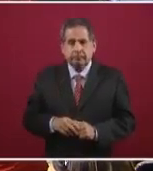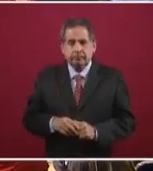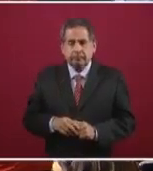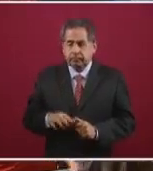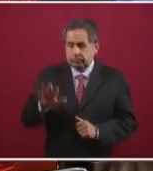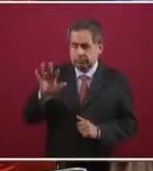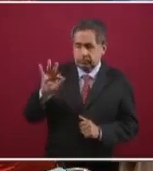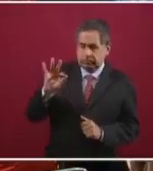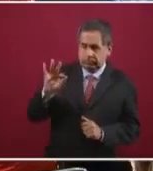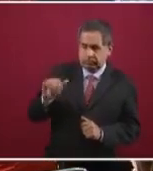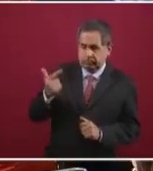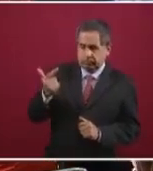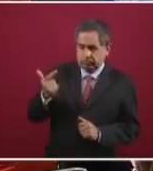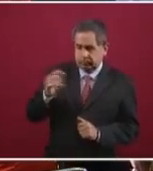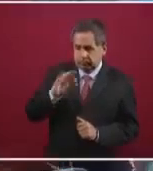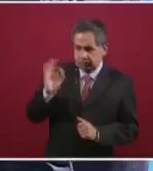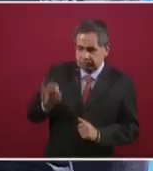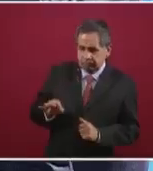47%.